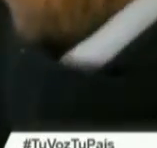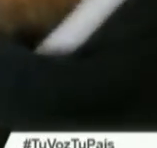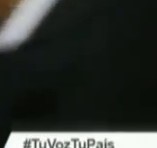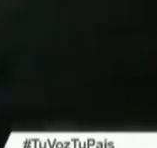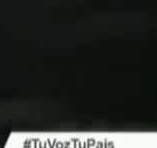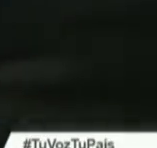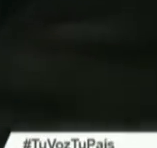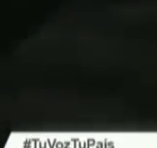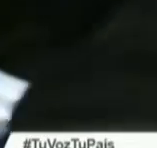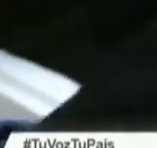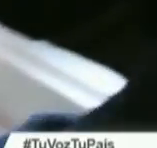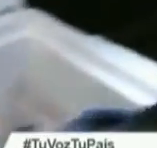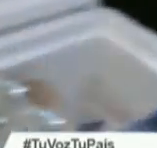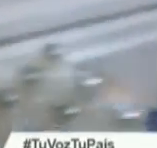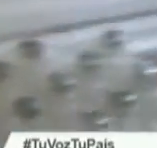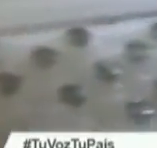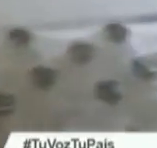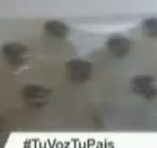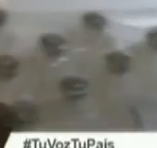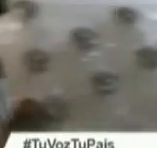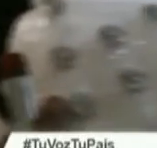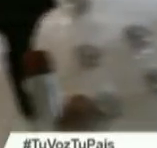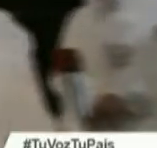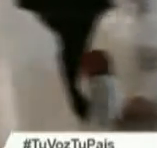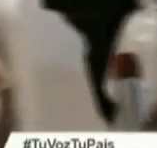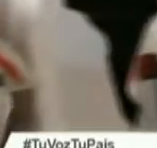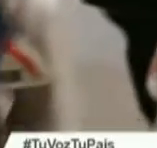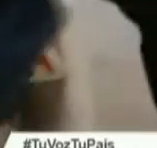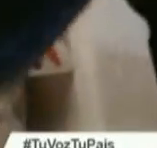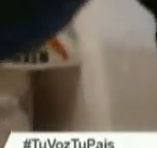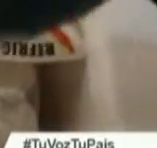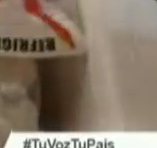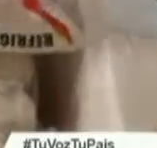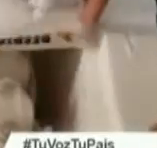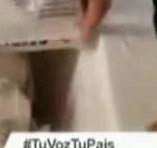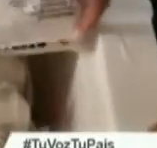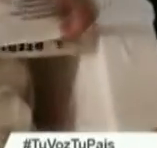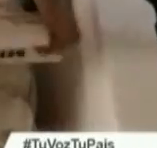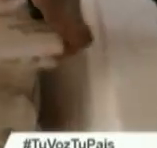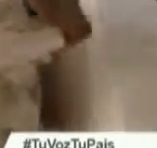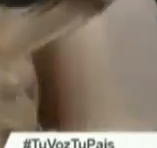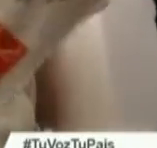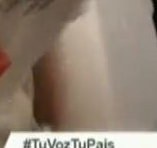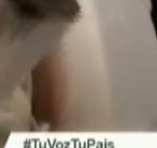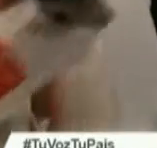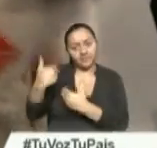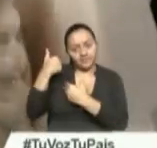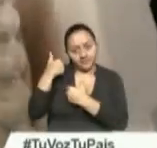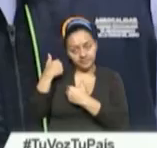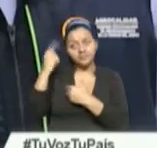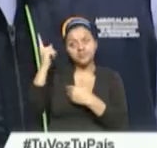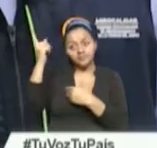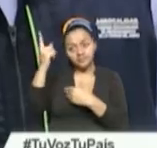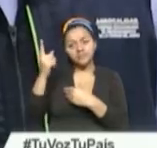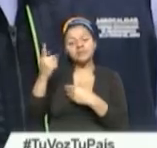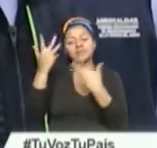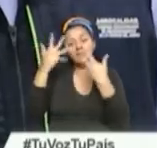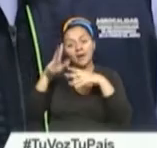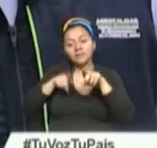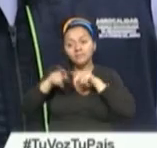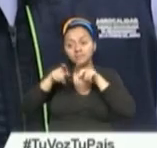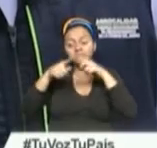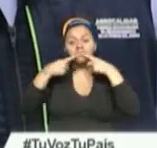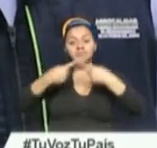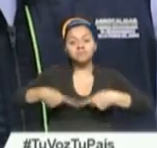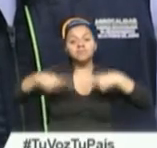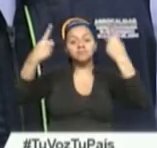mediante un proceso de contratación pública que se realiza a través del CERCOV, y estos son